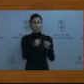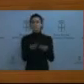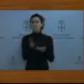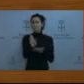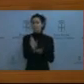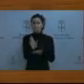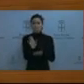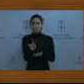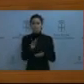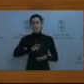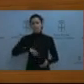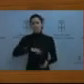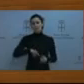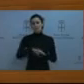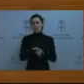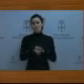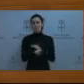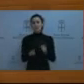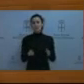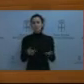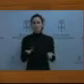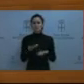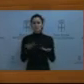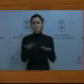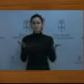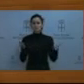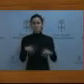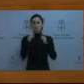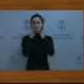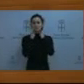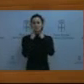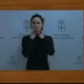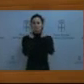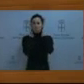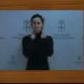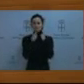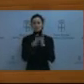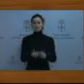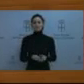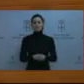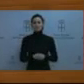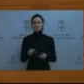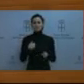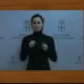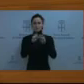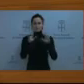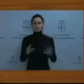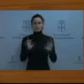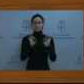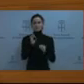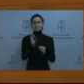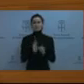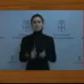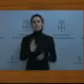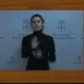pero lo que es la capacidad de gestión es totalmente nula. Y, miren, tengo claro por qué realizan esta propuesta.